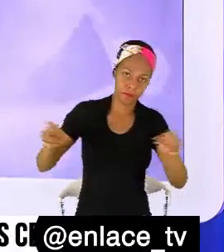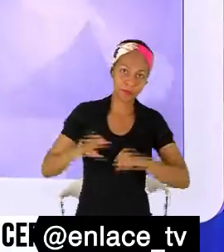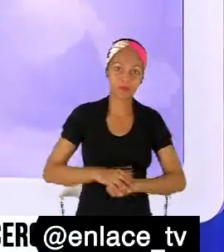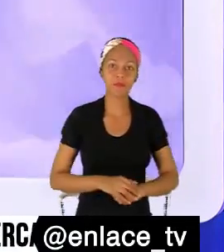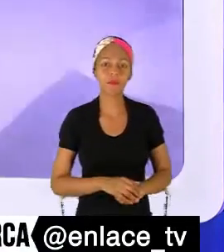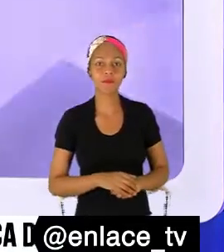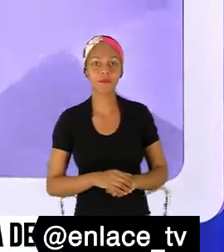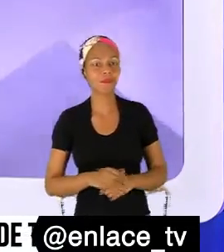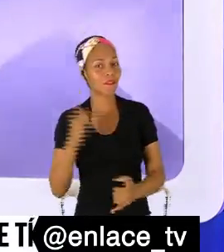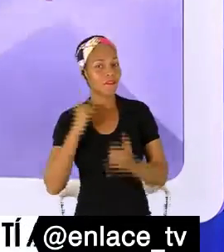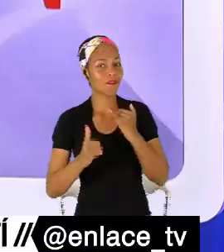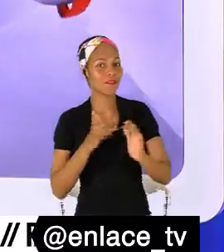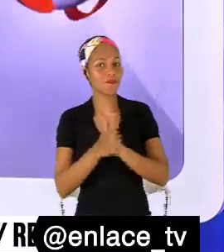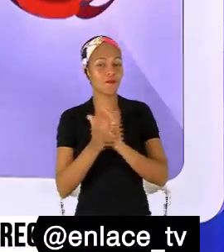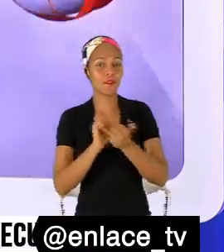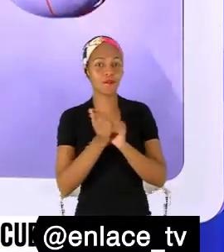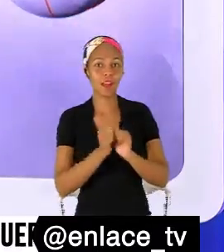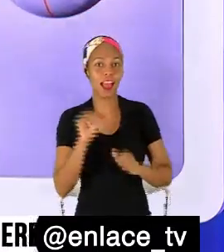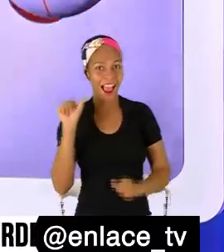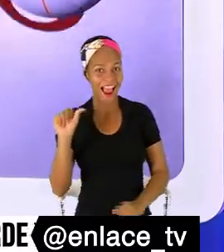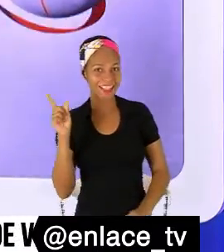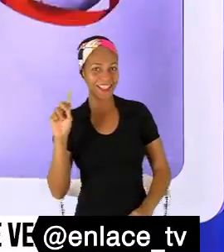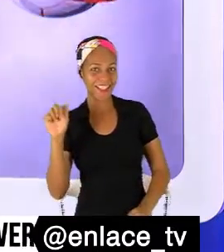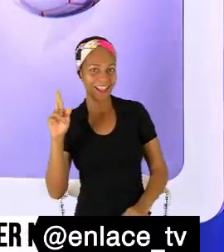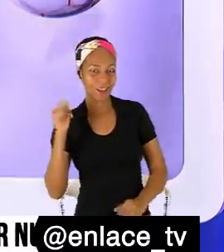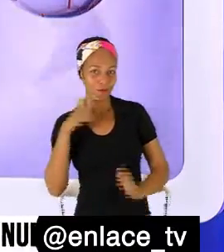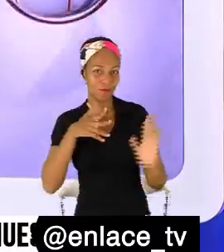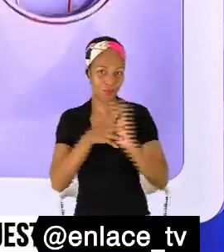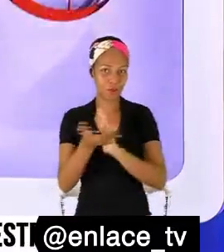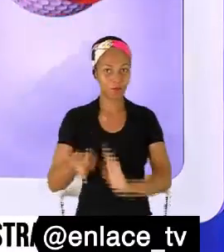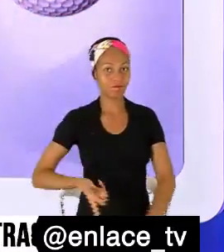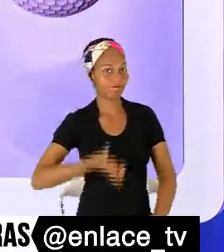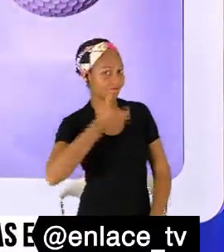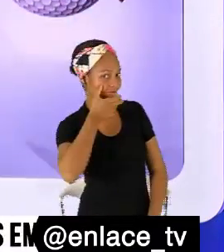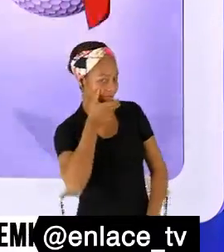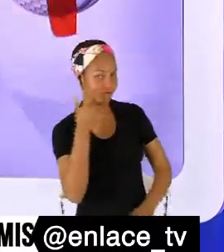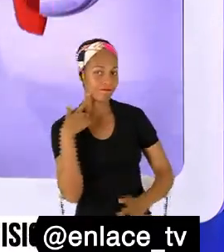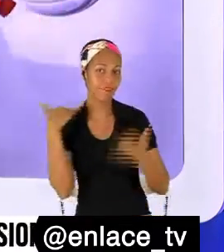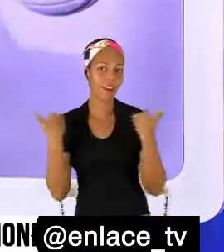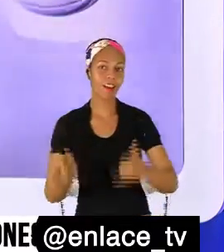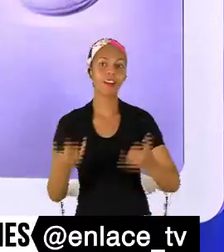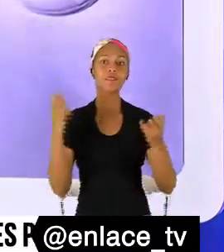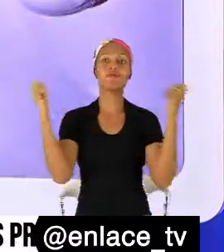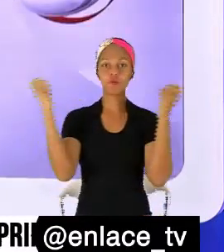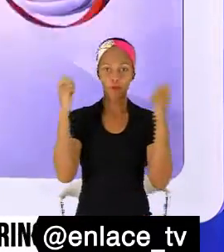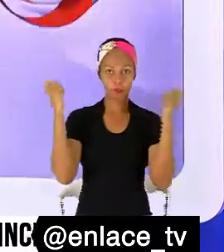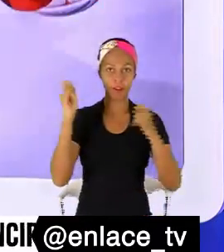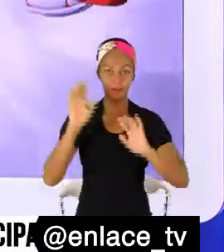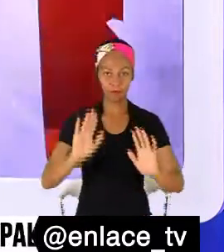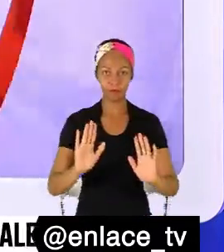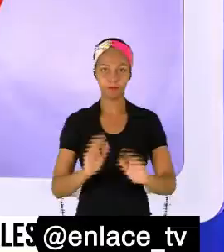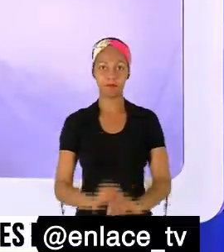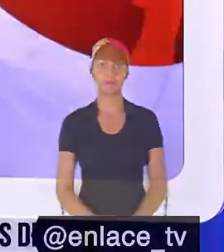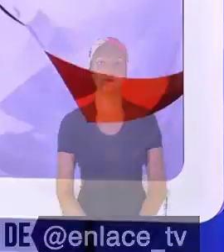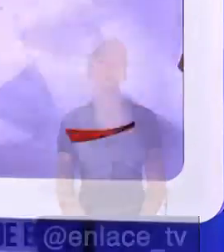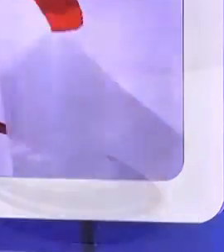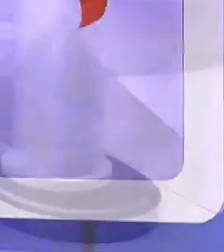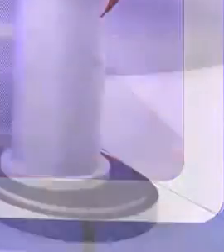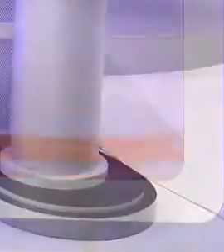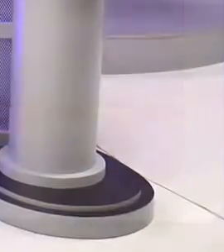Finalizan los deportes, ya viene Sara Narváez con lo mejor en la mira. Es el momento para nuestros patrocinadores, ya regresamos.